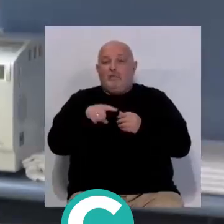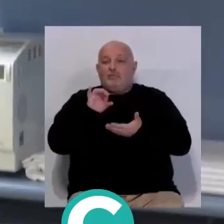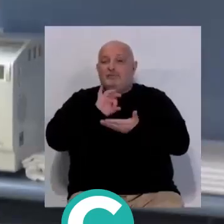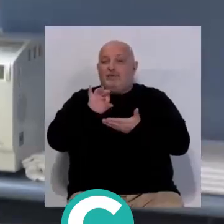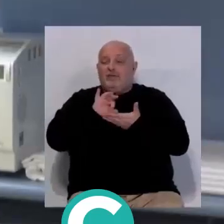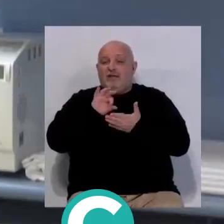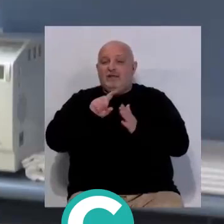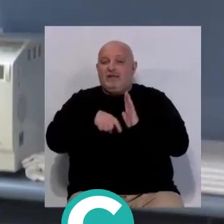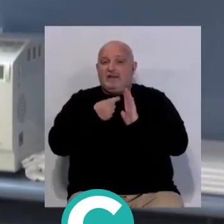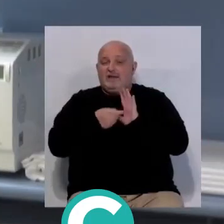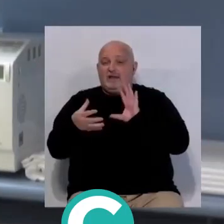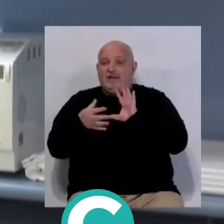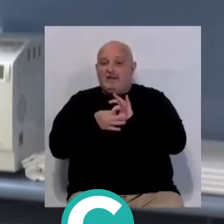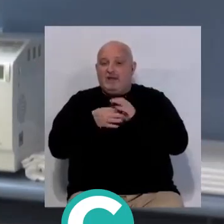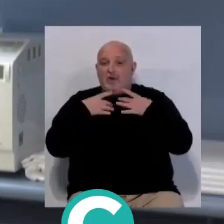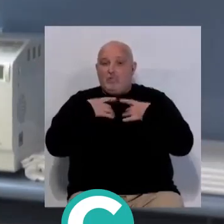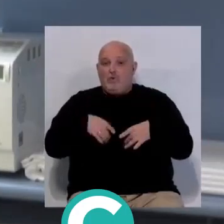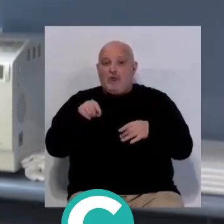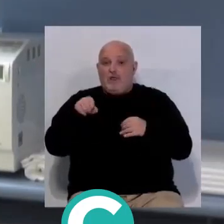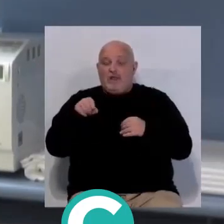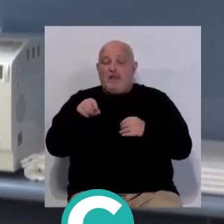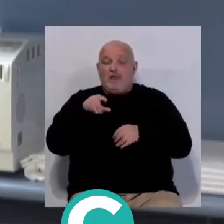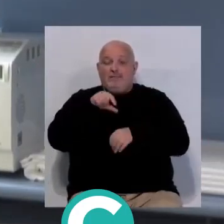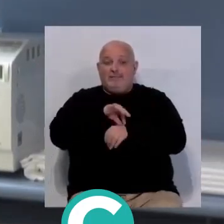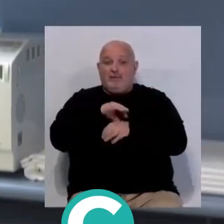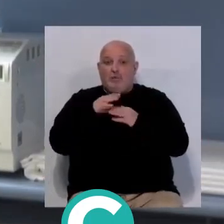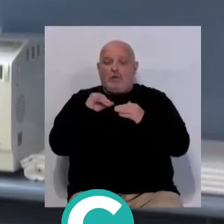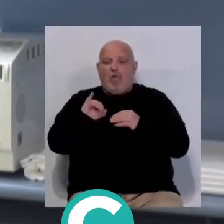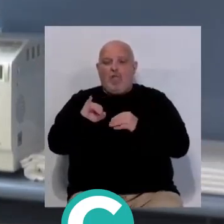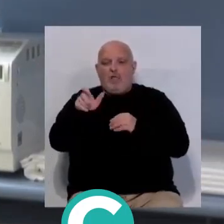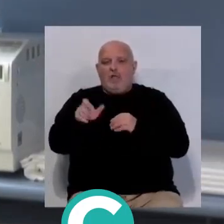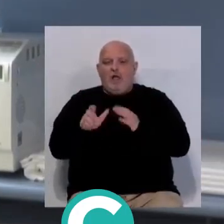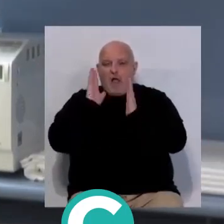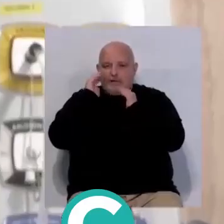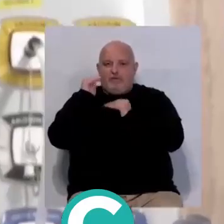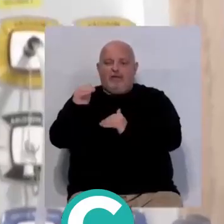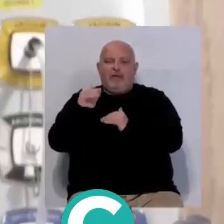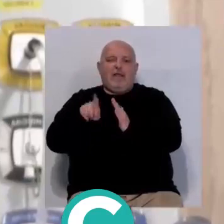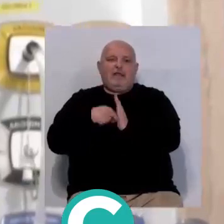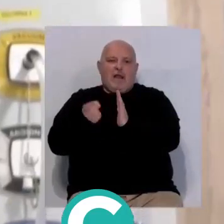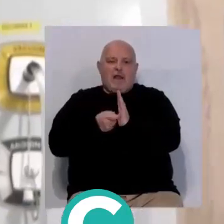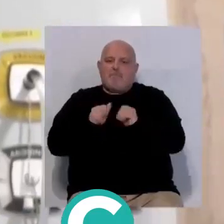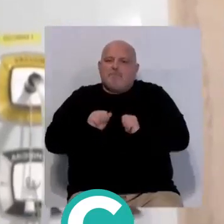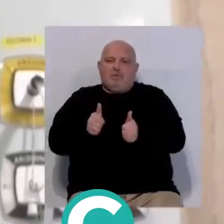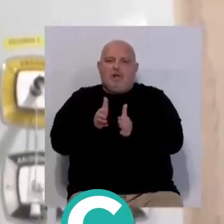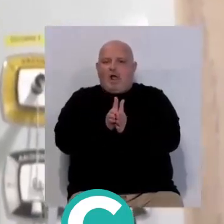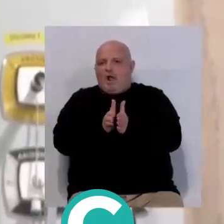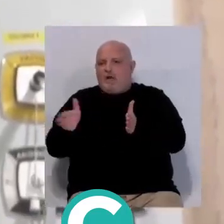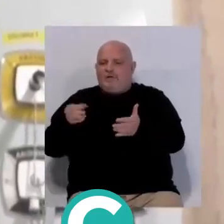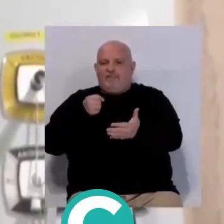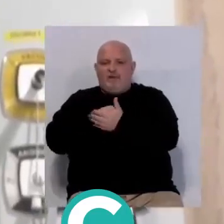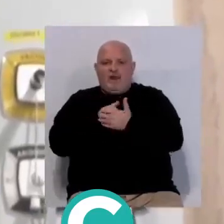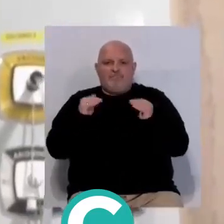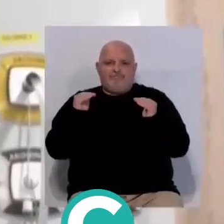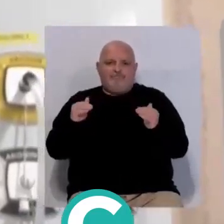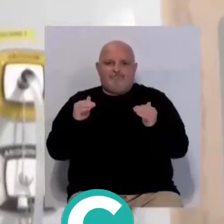servicio integral asociándonos con neumología, el paciente va a tener una atención integral desde el inicio hasta que termina su